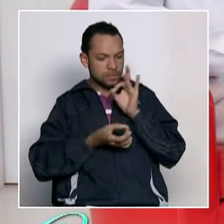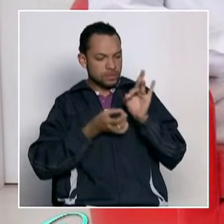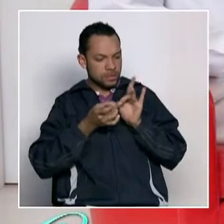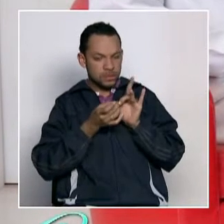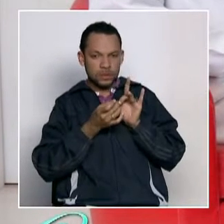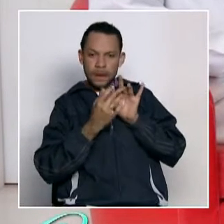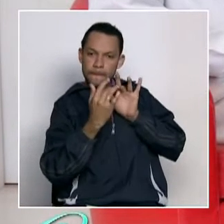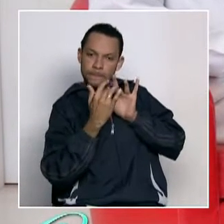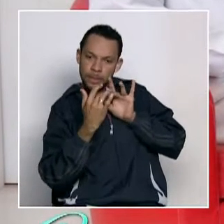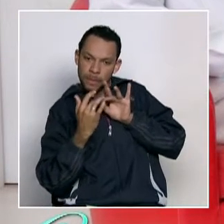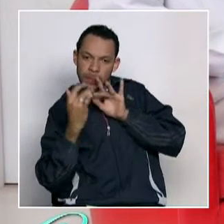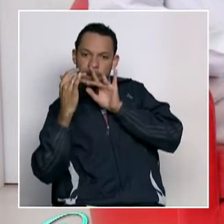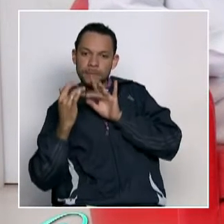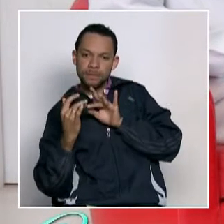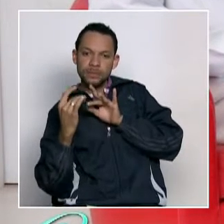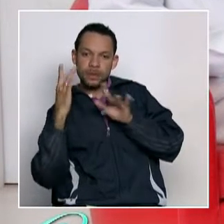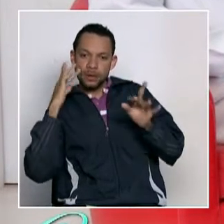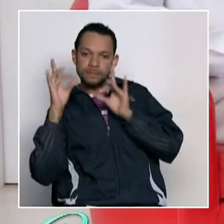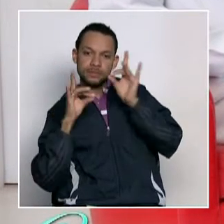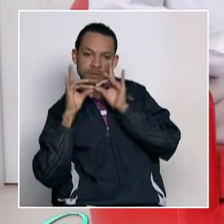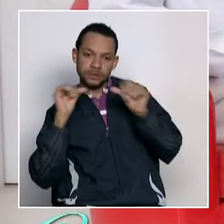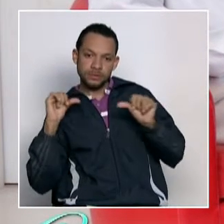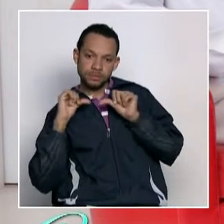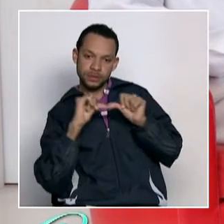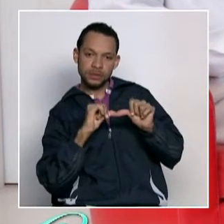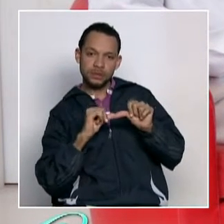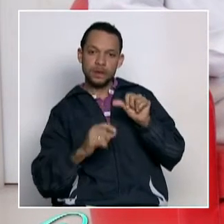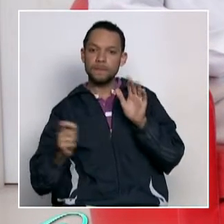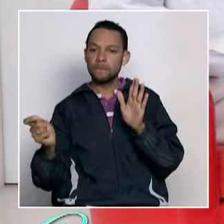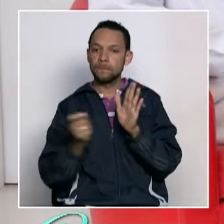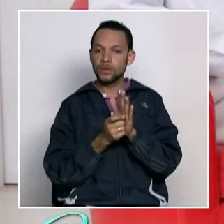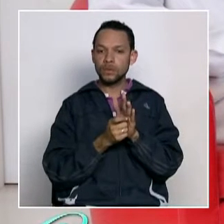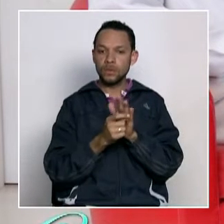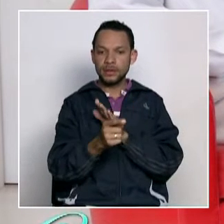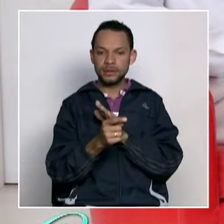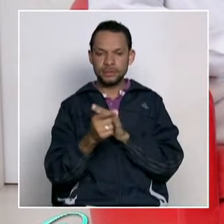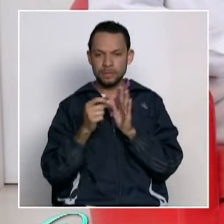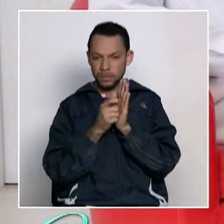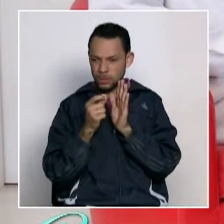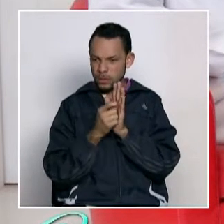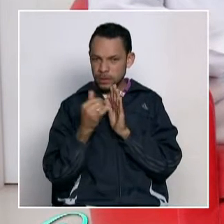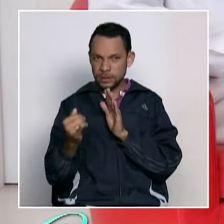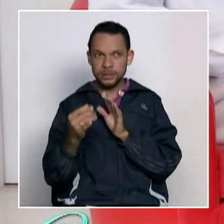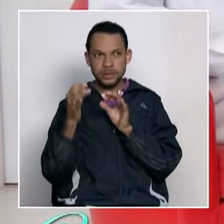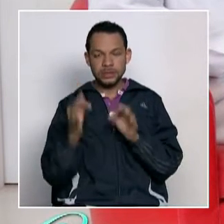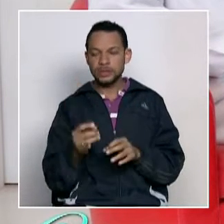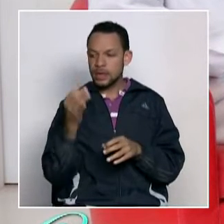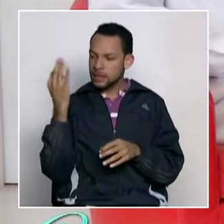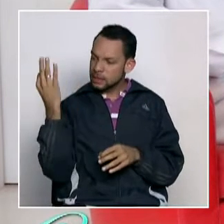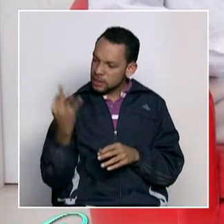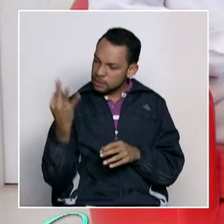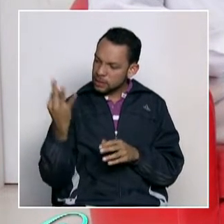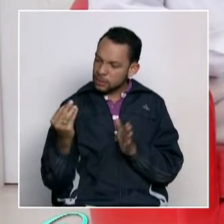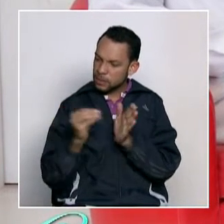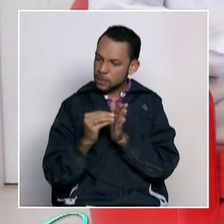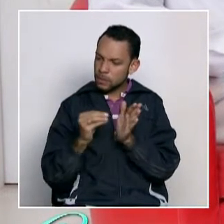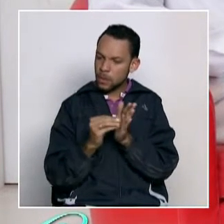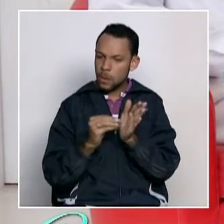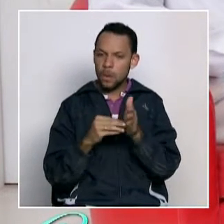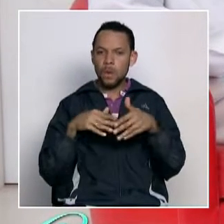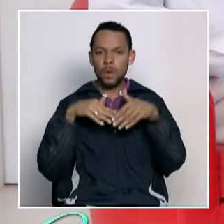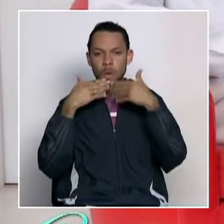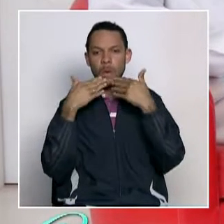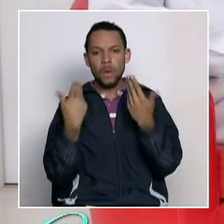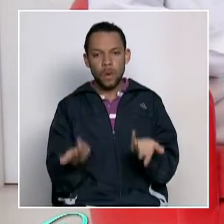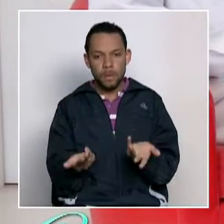la conexión directa que hay. Pero lo interesante, doctor, que me parece a mí, es lo que usted siempre ha insistido, como uno